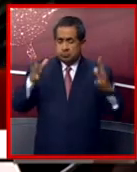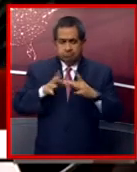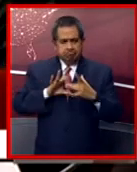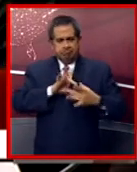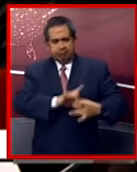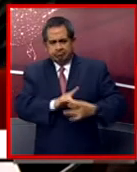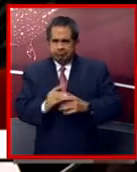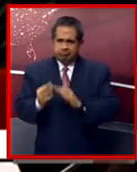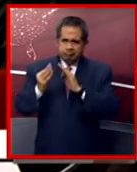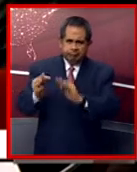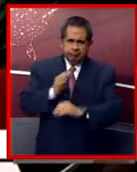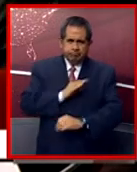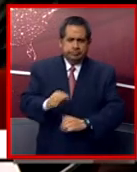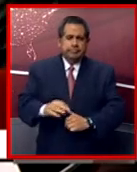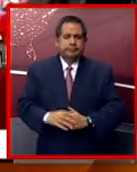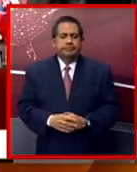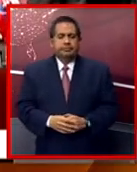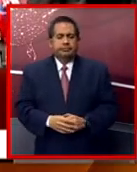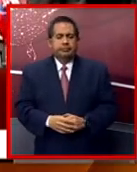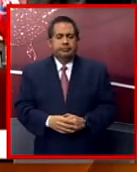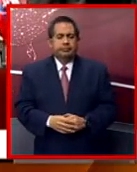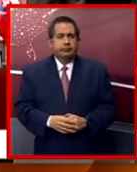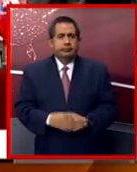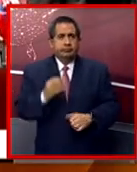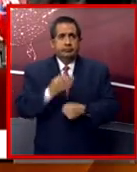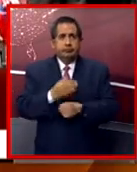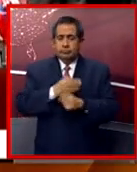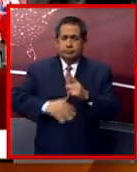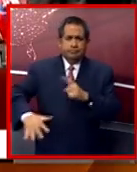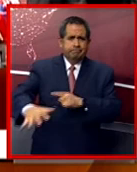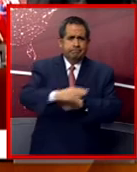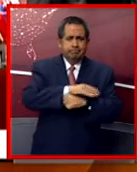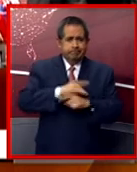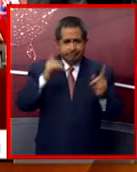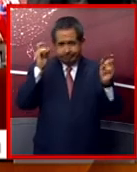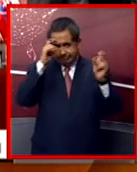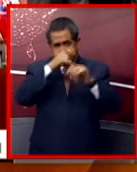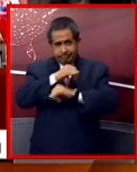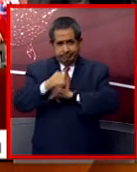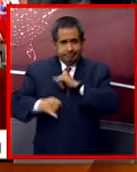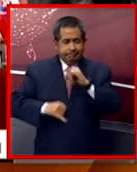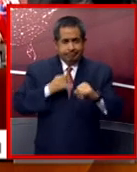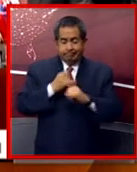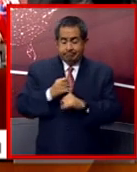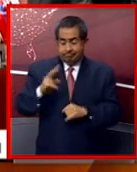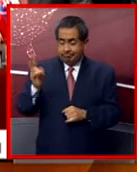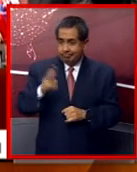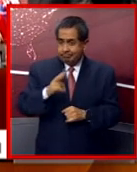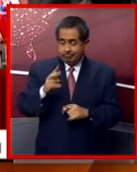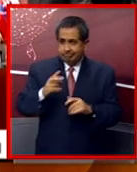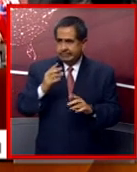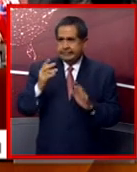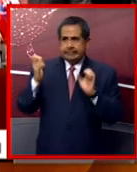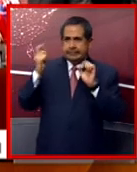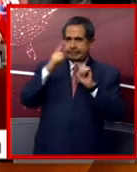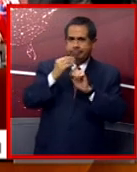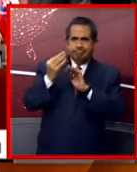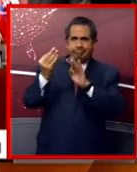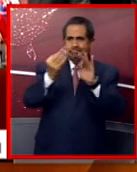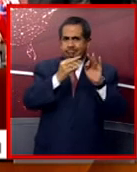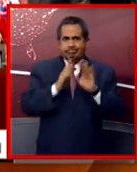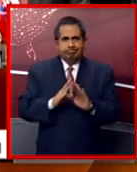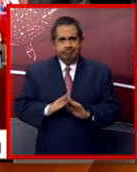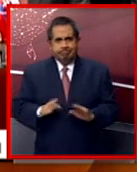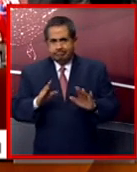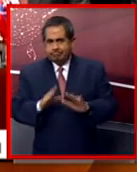entorno global. Sean todos bienvenidos. Vivimos actualmente en una coyuntura internacional verdaderamente desafiante para el mundo